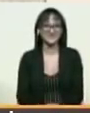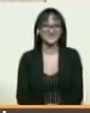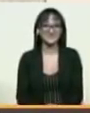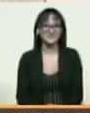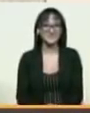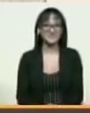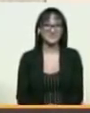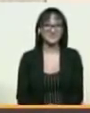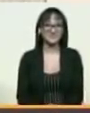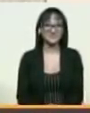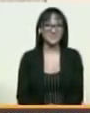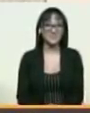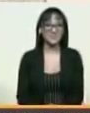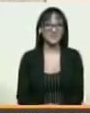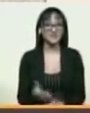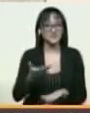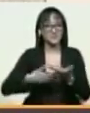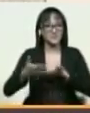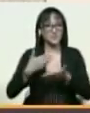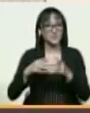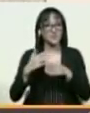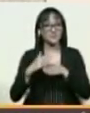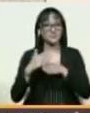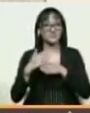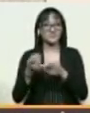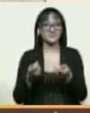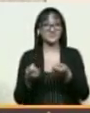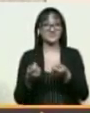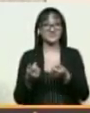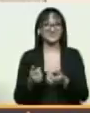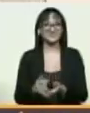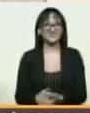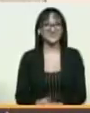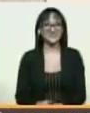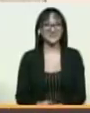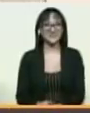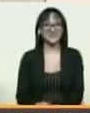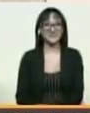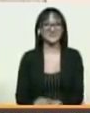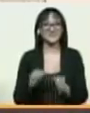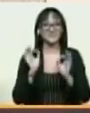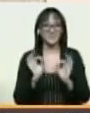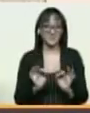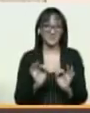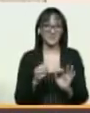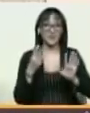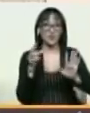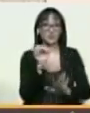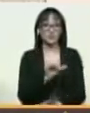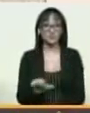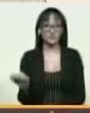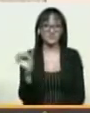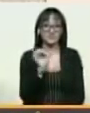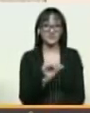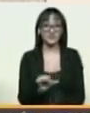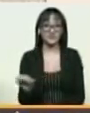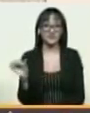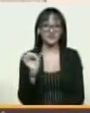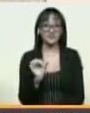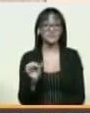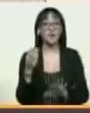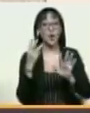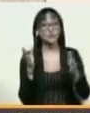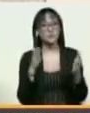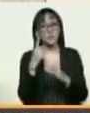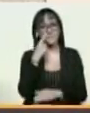así diversificar la economía. Hace exactamente 8 semanas, el 8 de